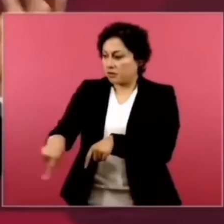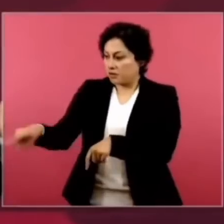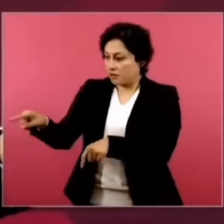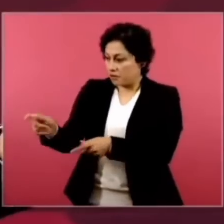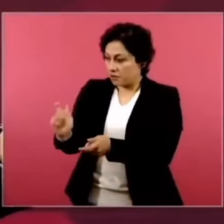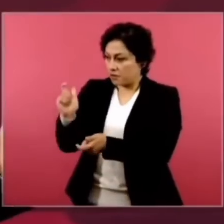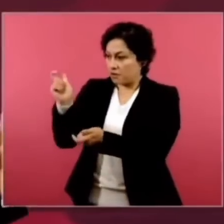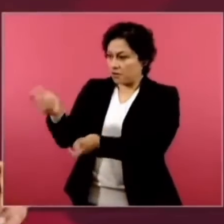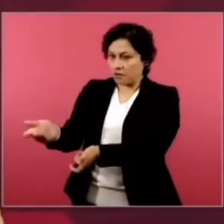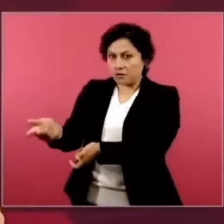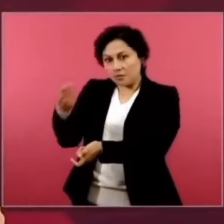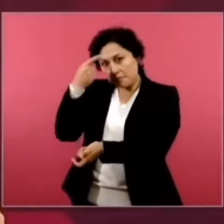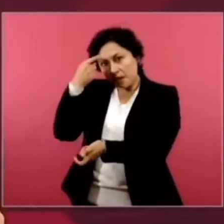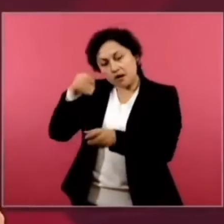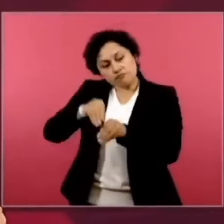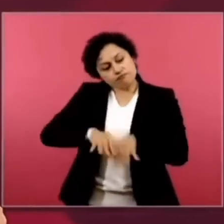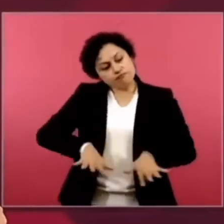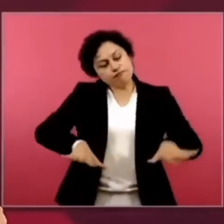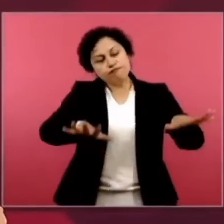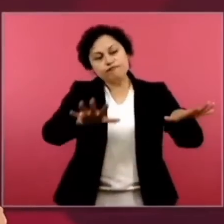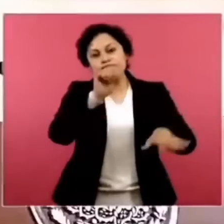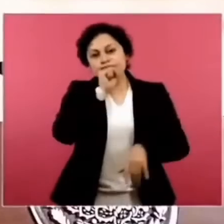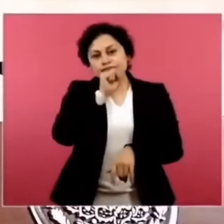son los contratos.